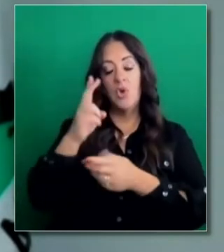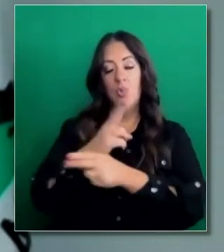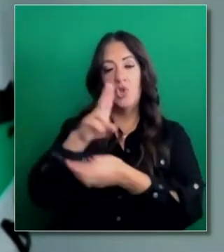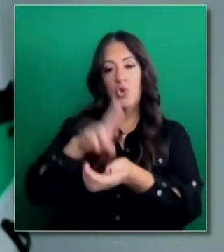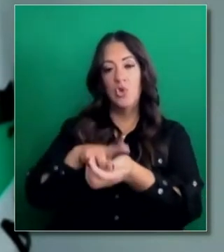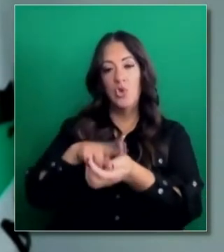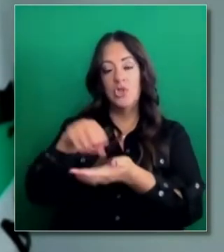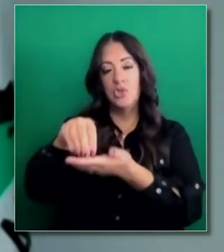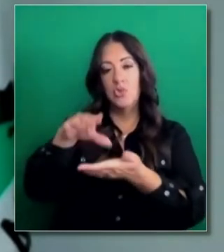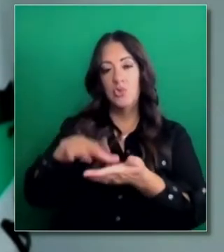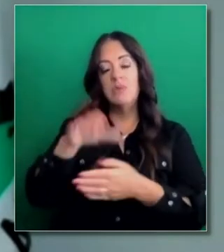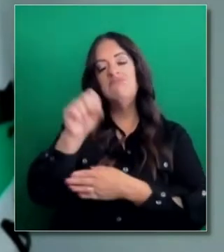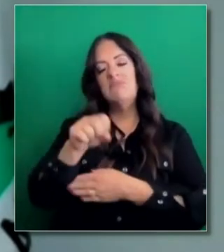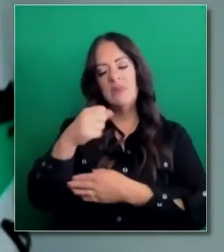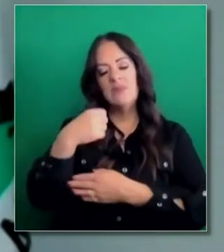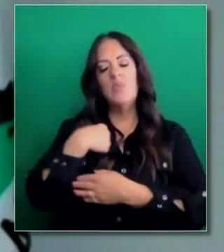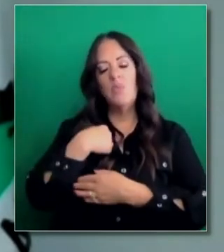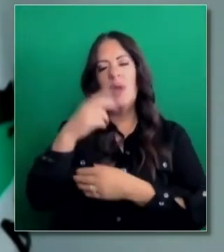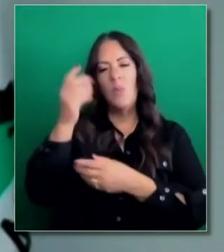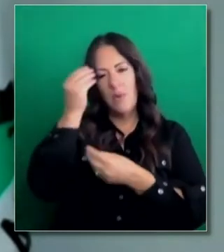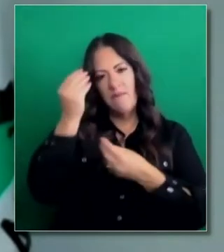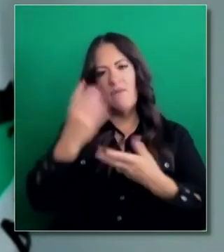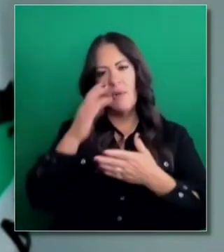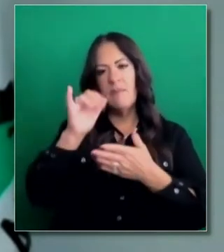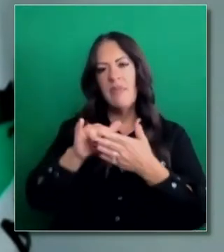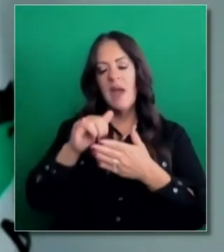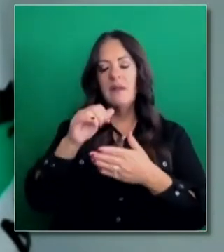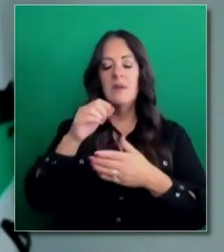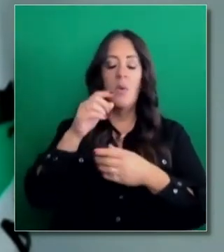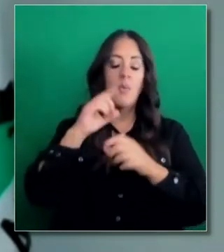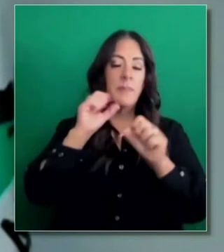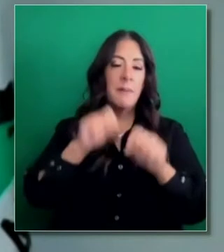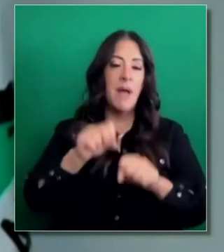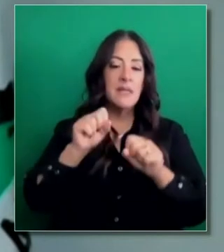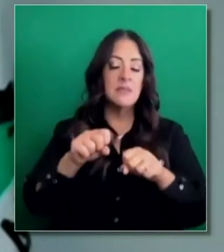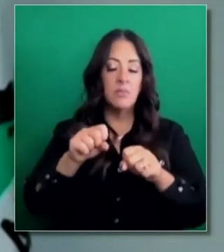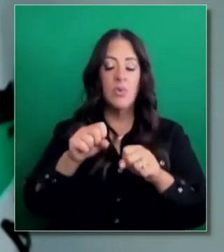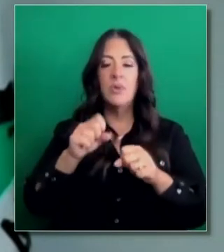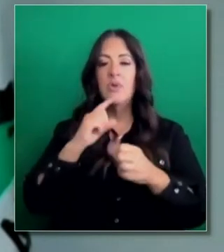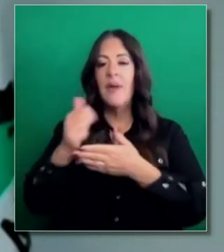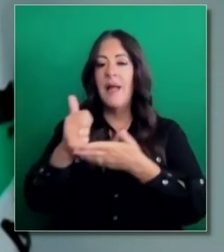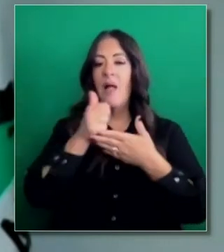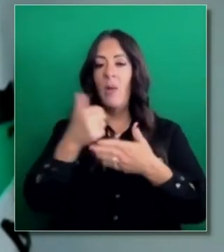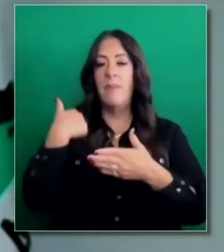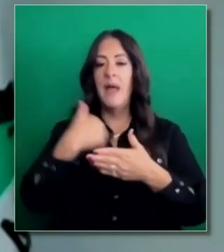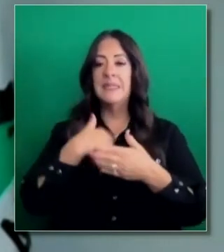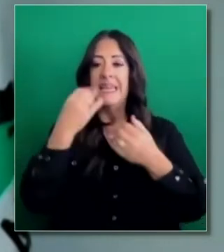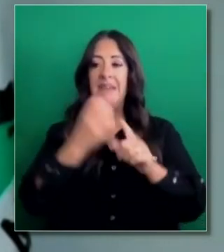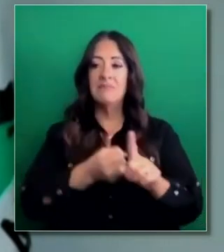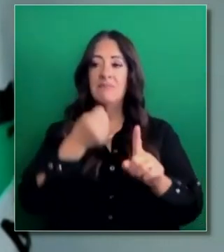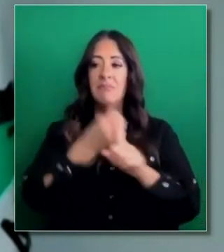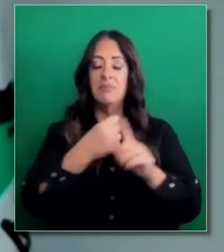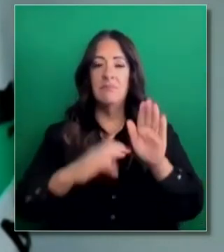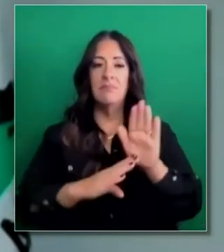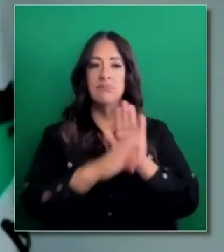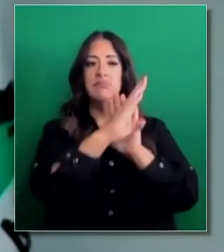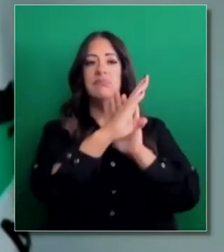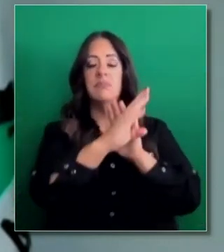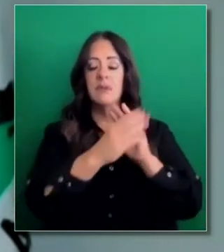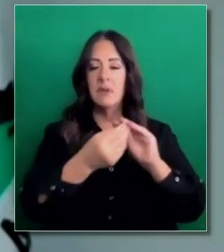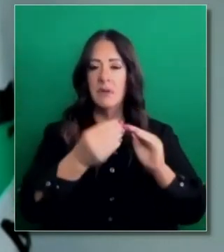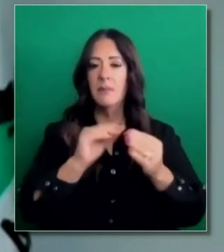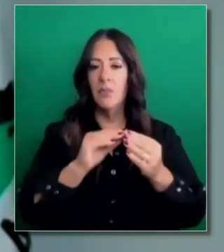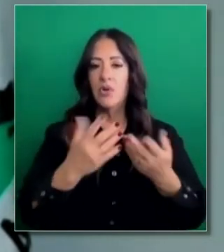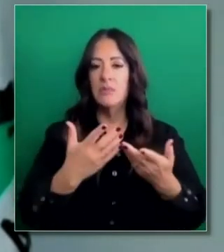esa idea se presentó en primer lugar como recurso para ayudar a estos esfuerzos desde muy temprano y ahora con las